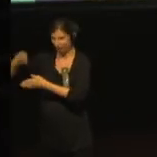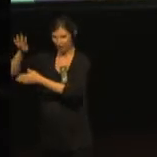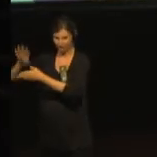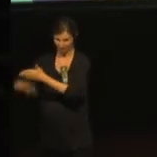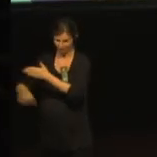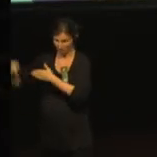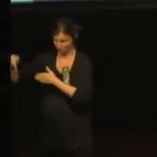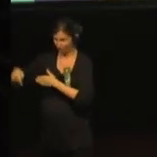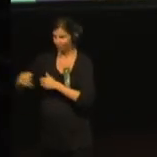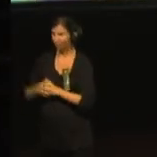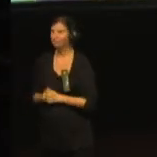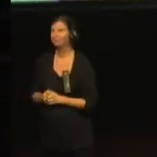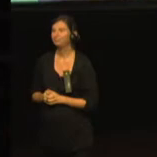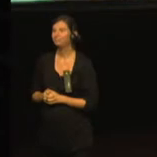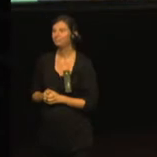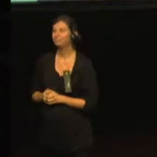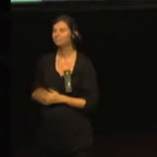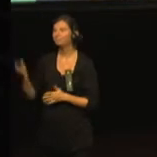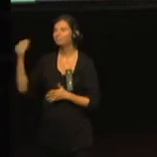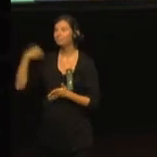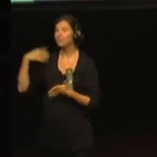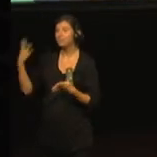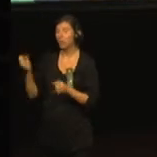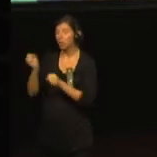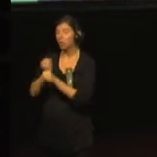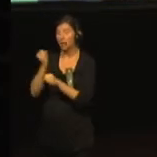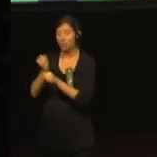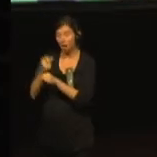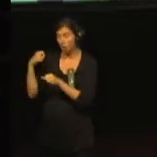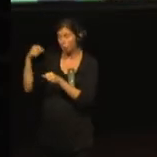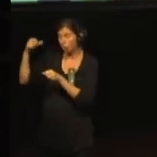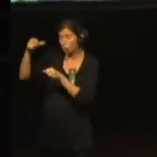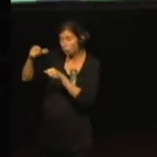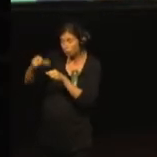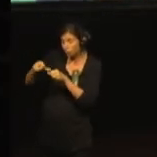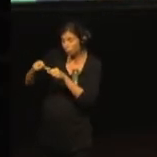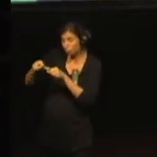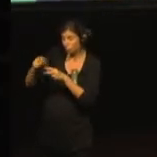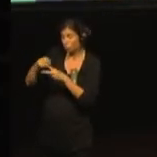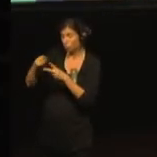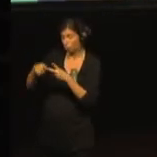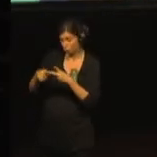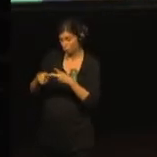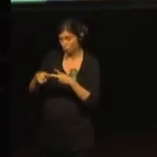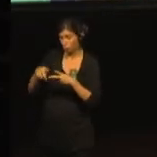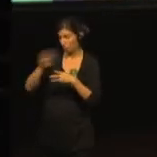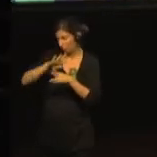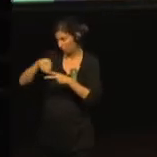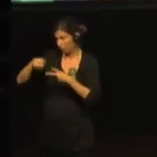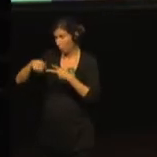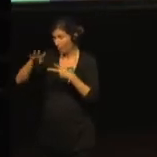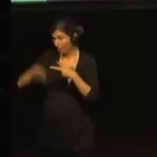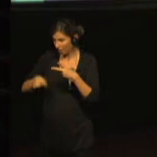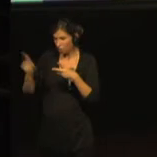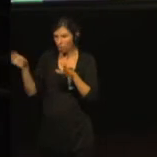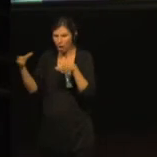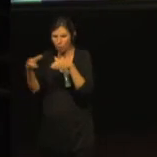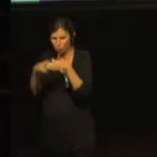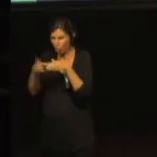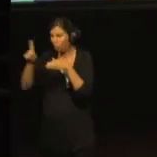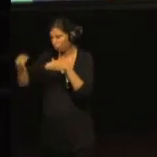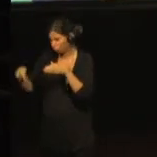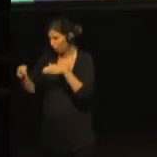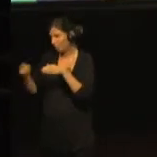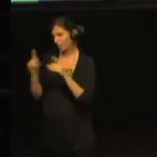Con el trabajo que realizamos en Hertogenbosch y Barcelona, los grupos también se encontraron en Londres para